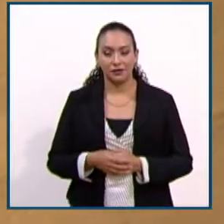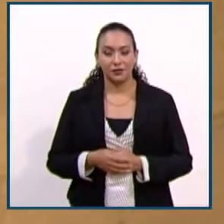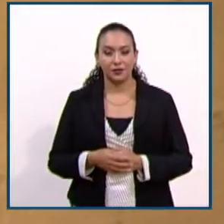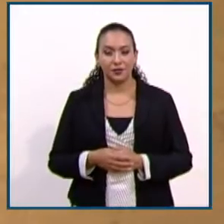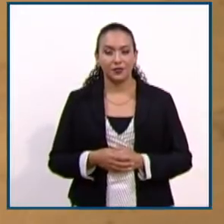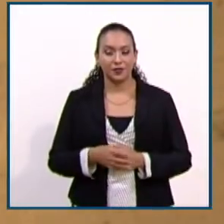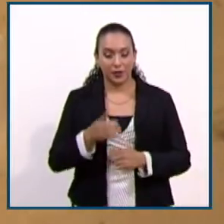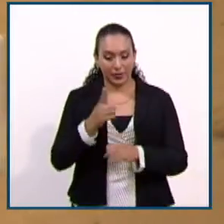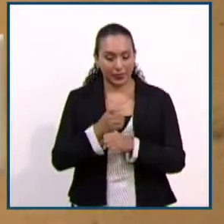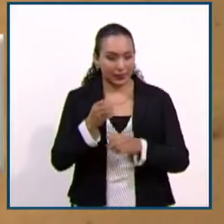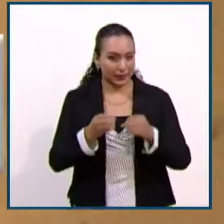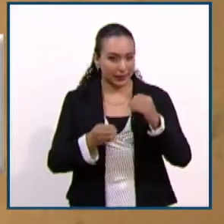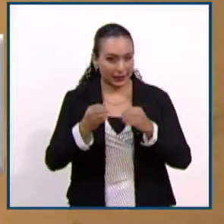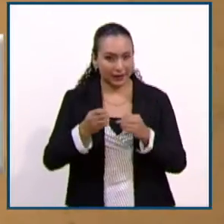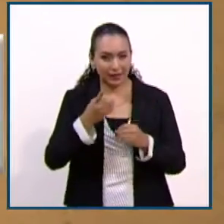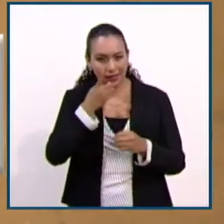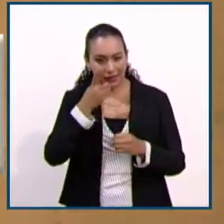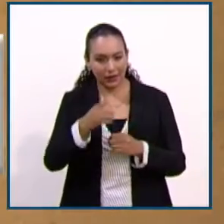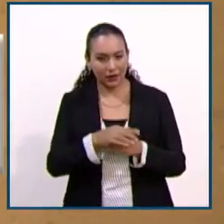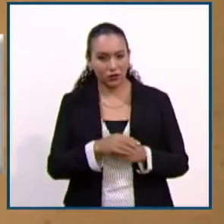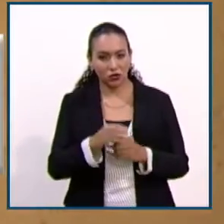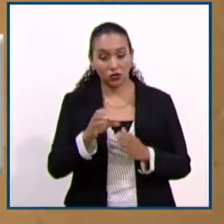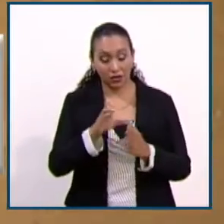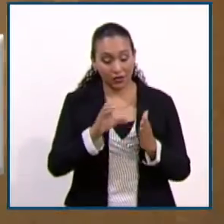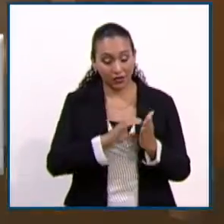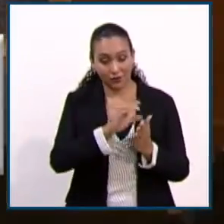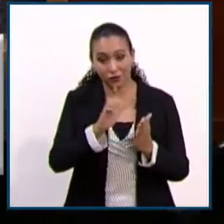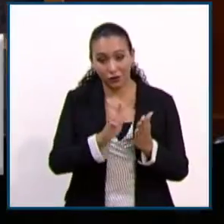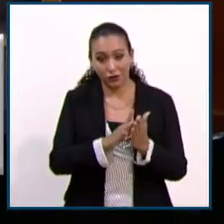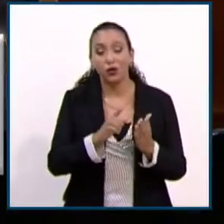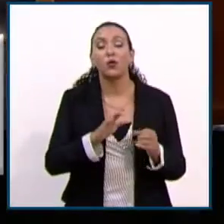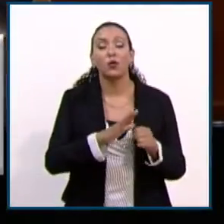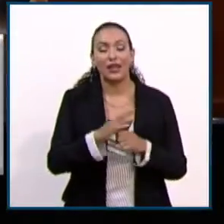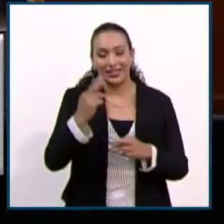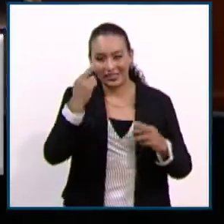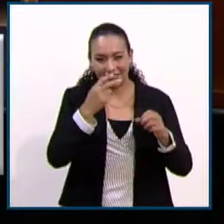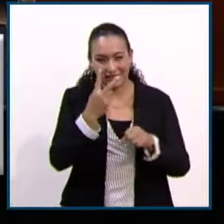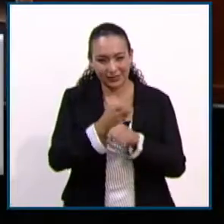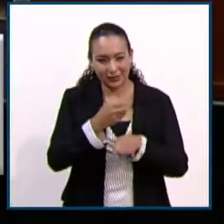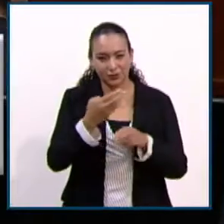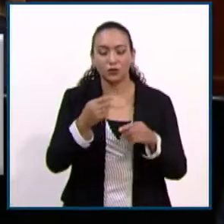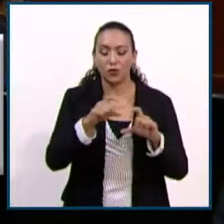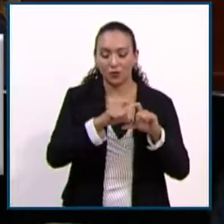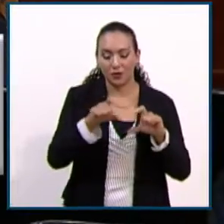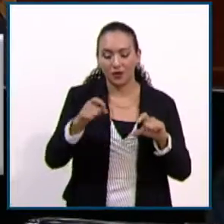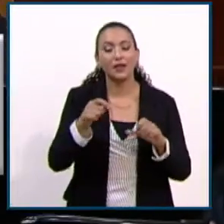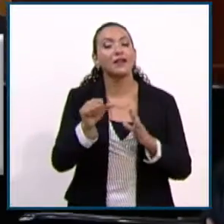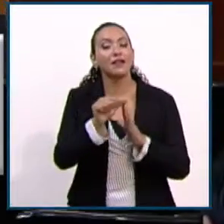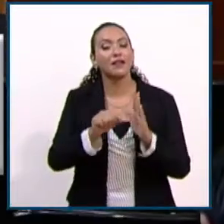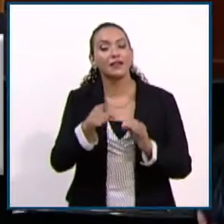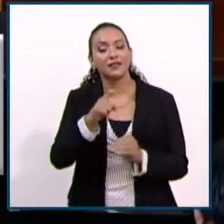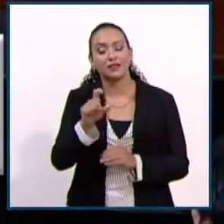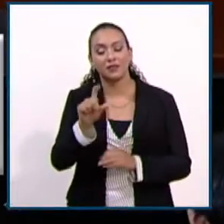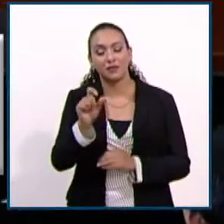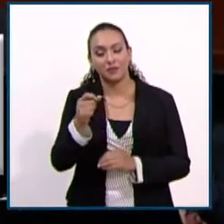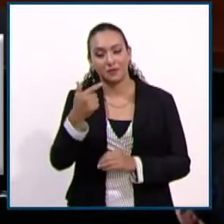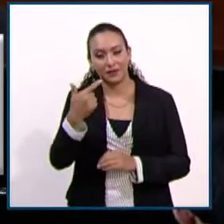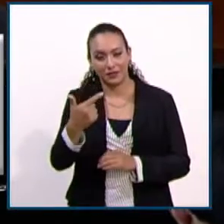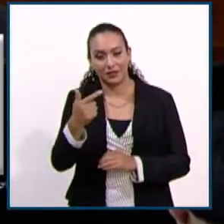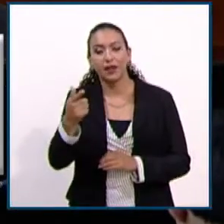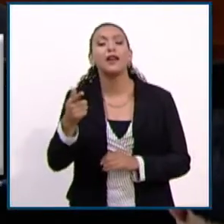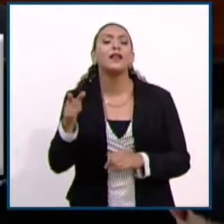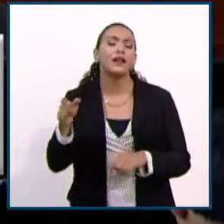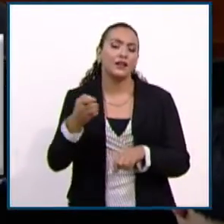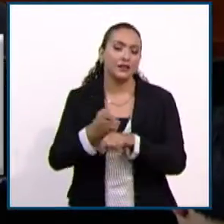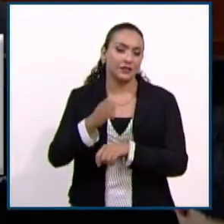La primera sala de la Corte declaró que es inconstitucional el segundo párrafo del artículo 127 del Código Penal del Estado de